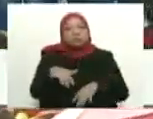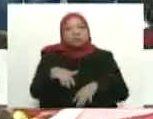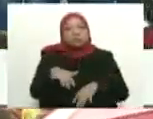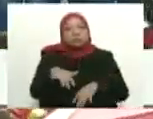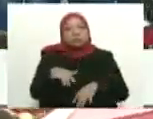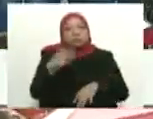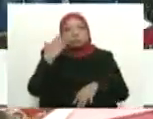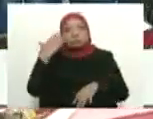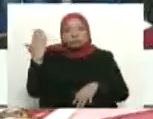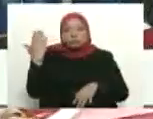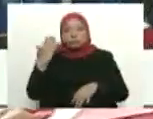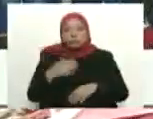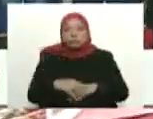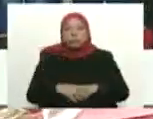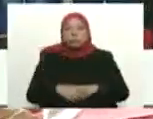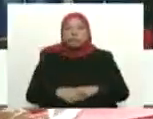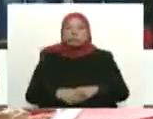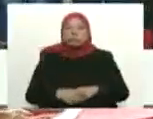Por aquí está.